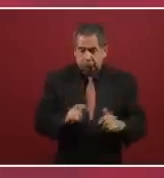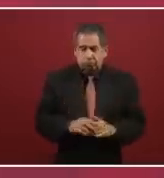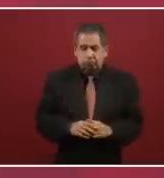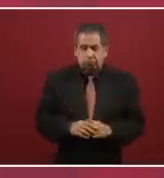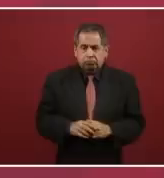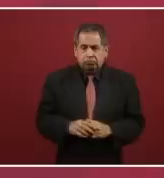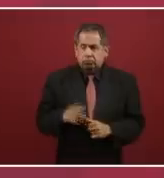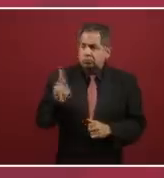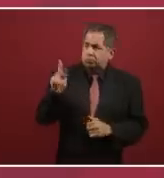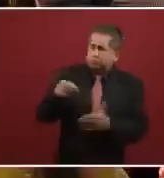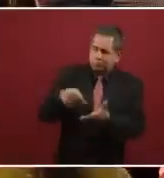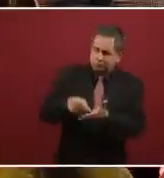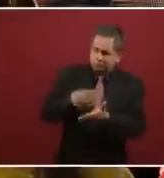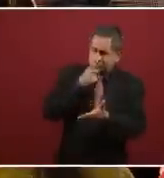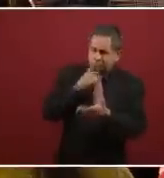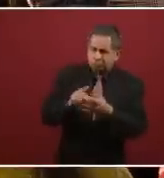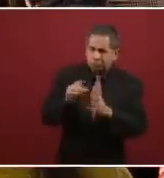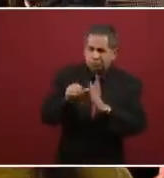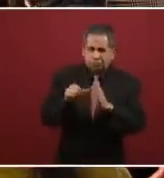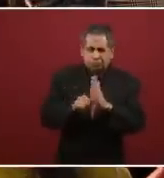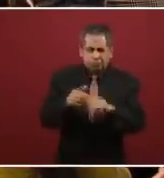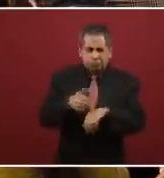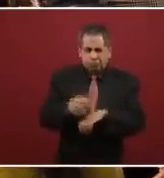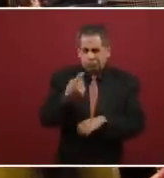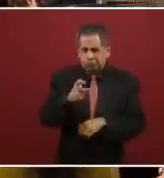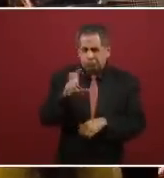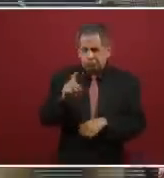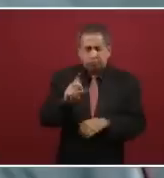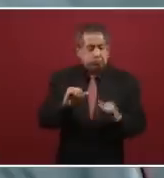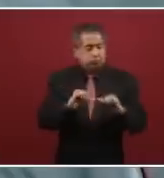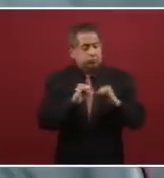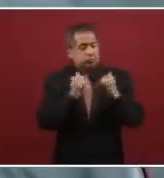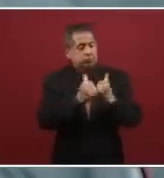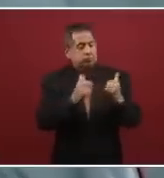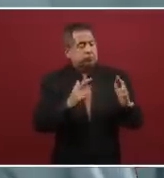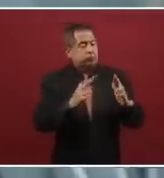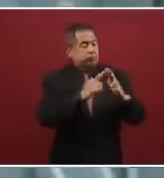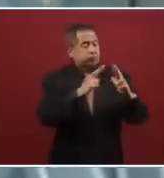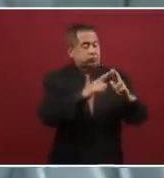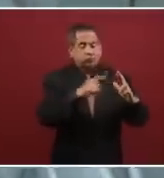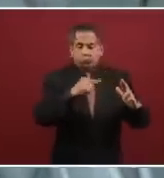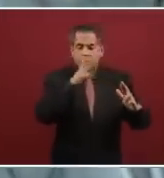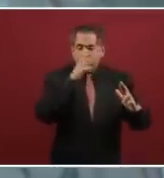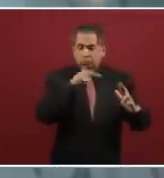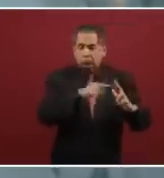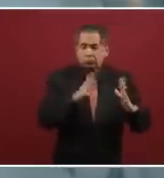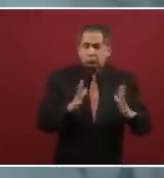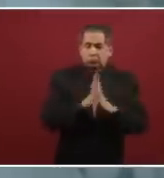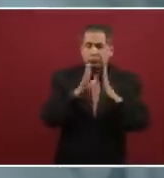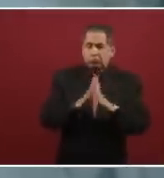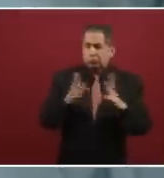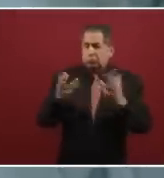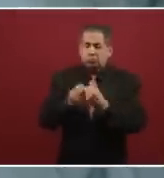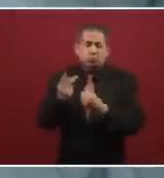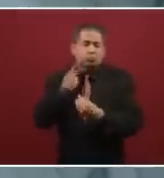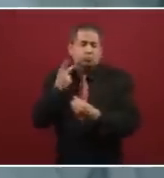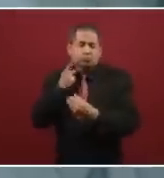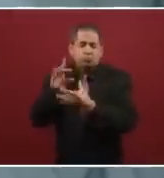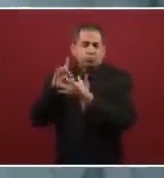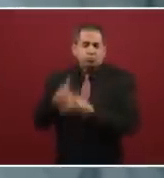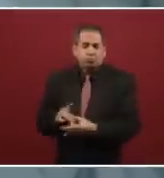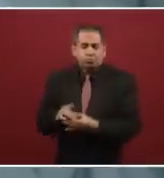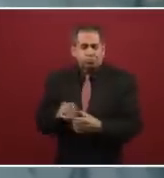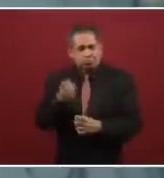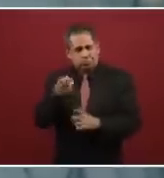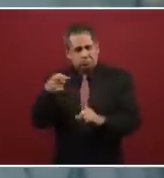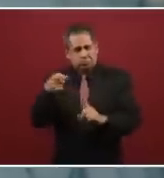Pero ahí dice que en el artículo 130 que las asociaciones religiosas no pueden participar en políticas públicas. ¿Este no